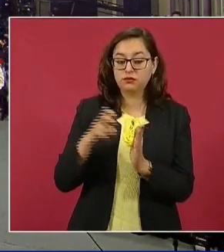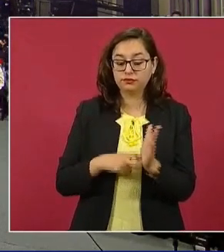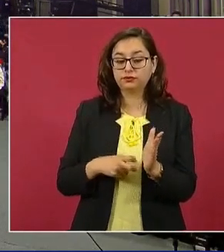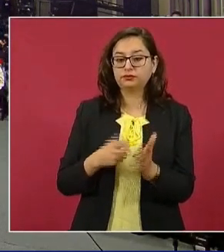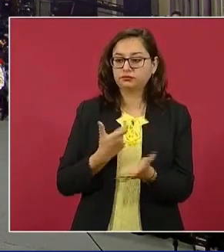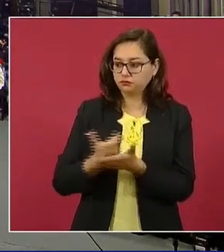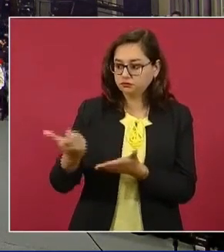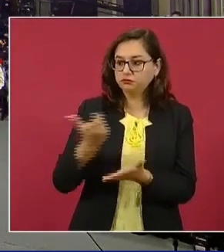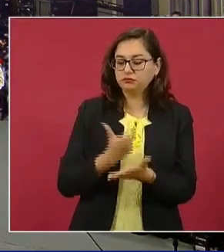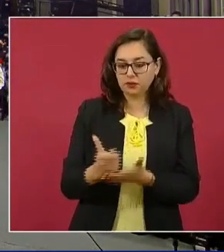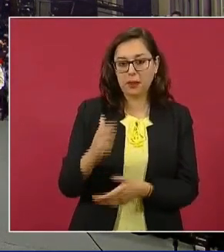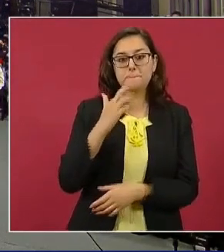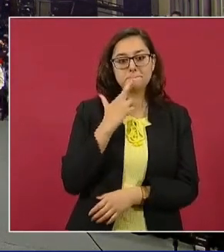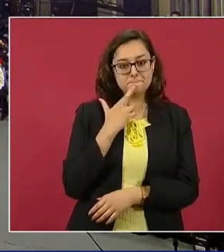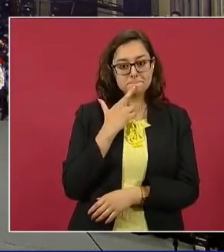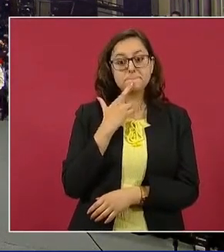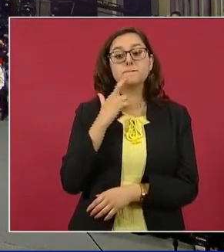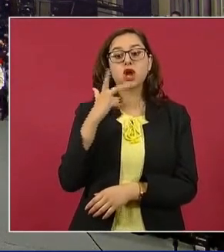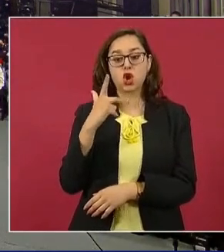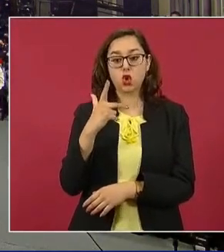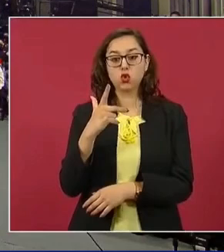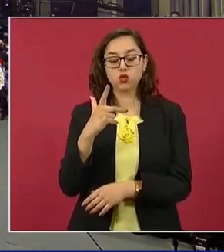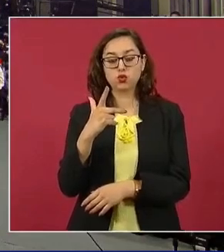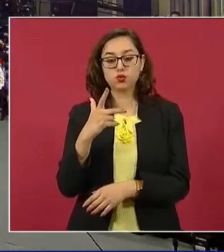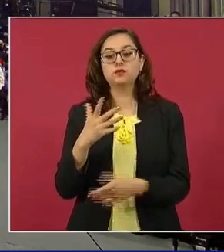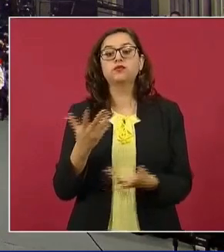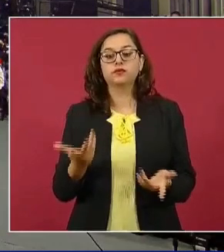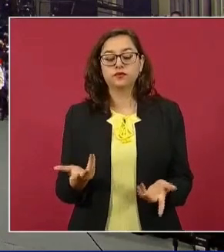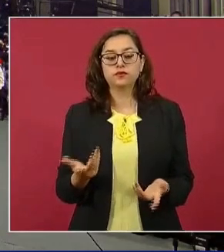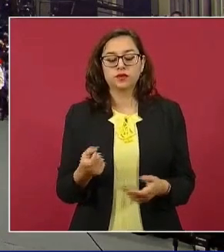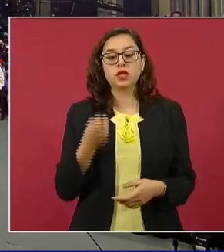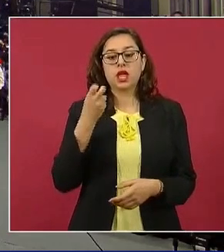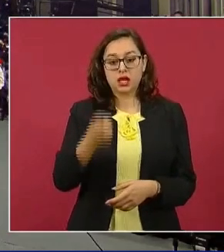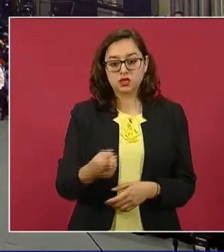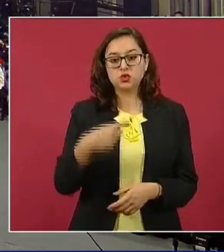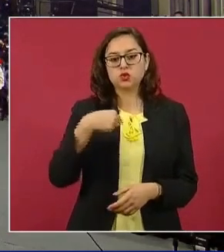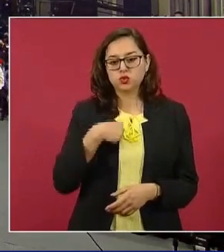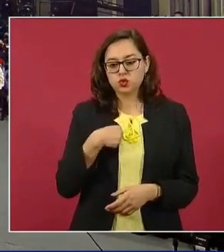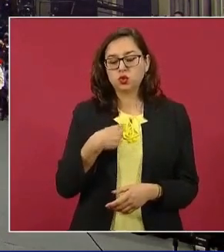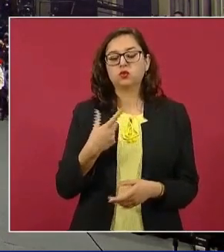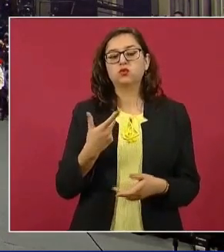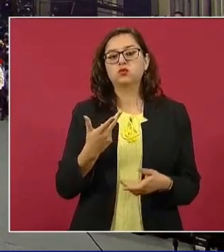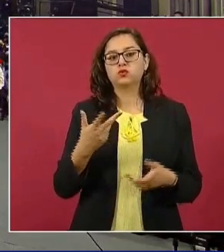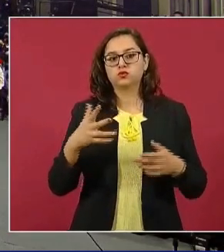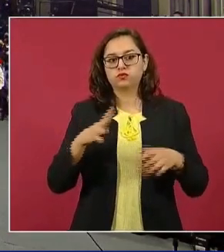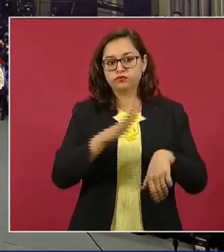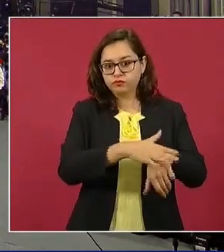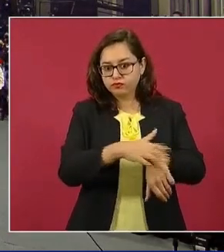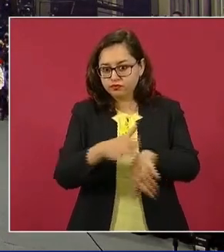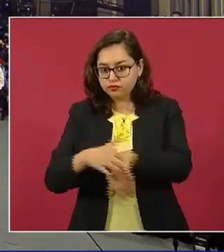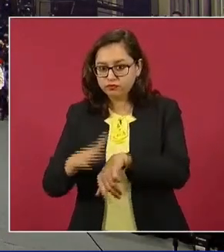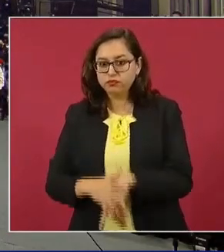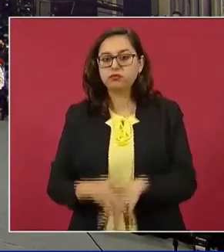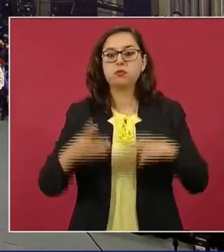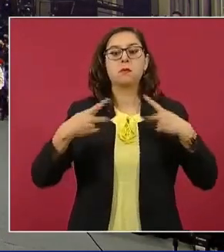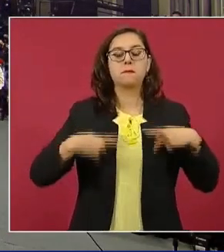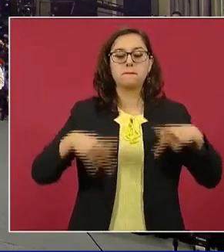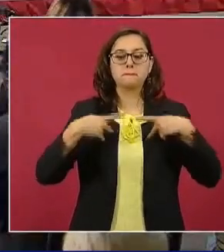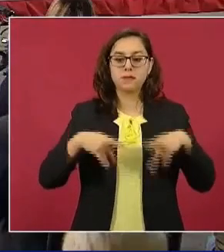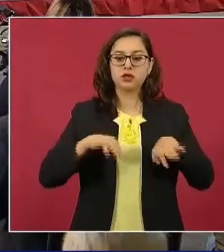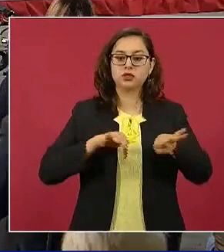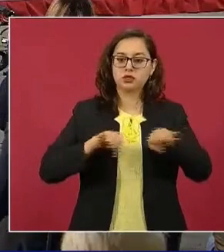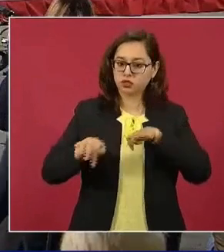importantes al salario. Por eso estoy llamando a los trabajadores